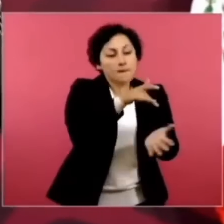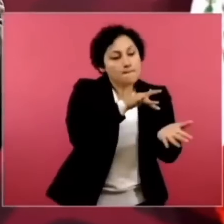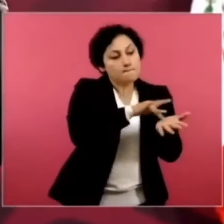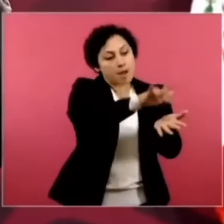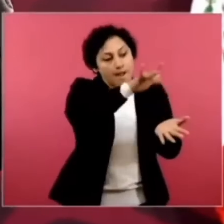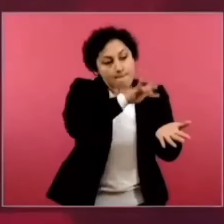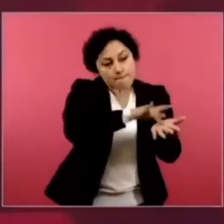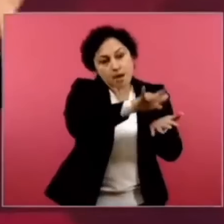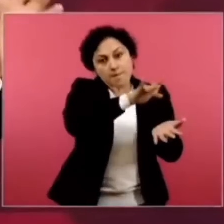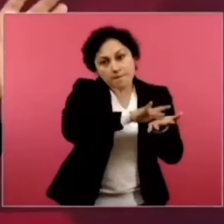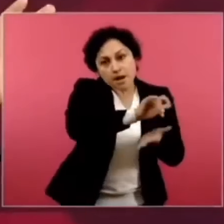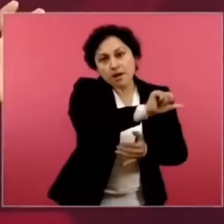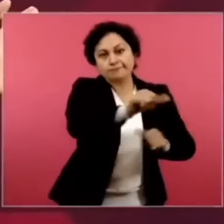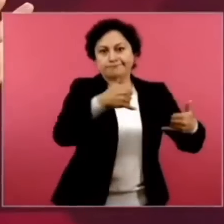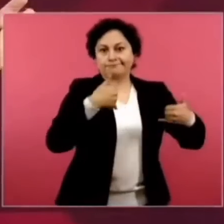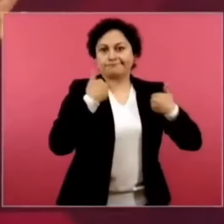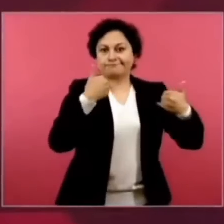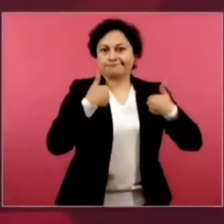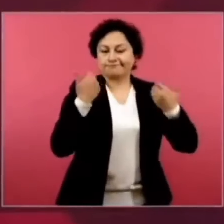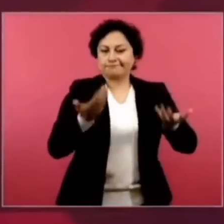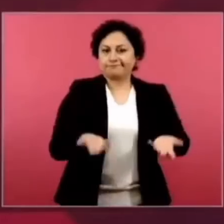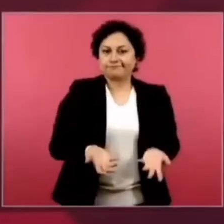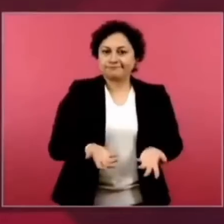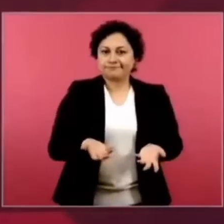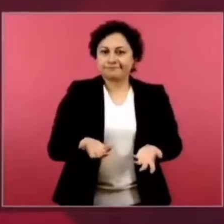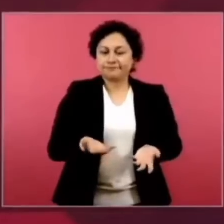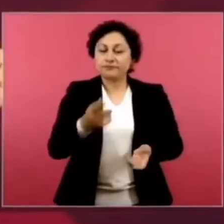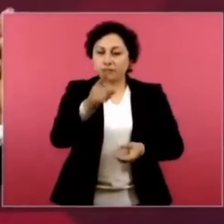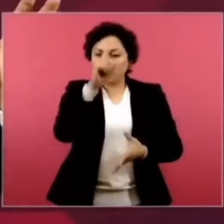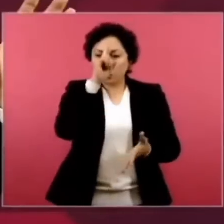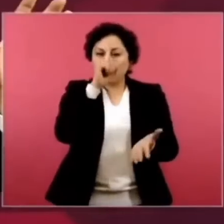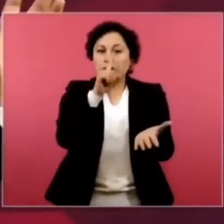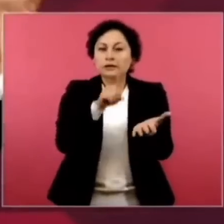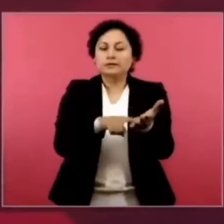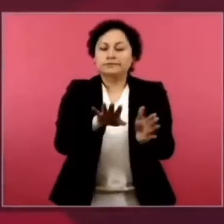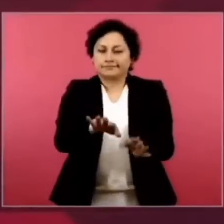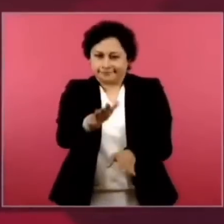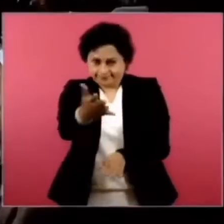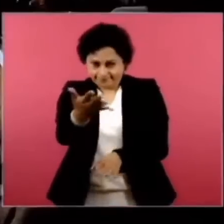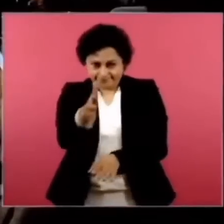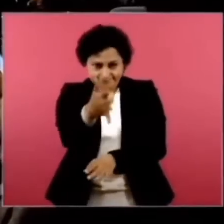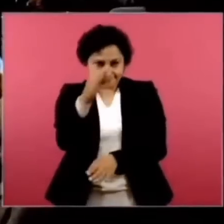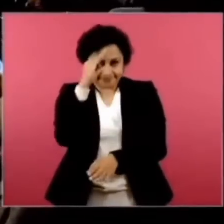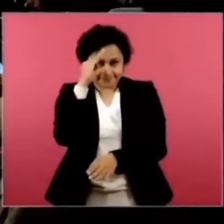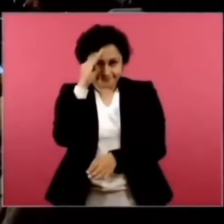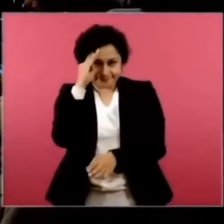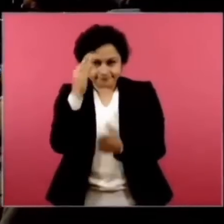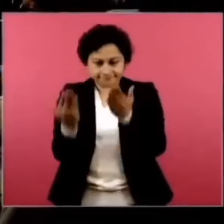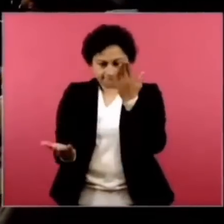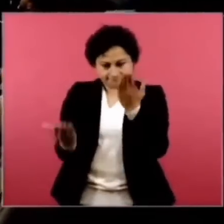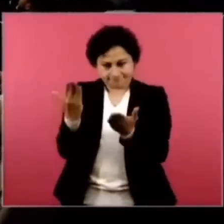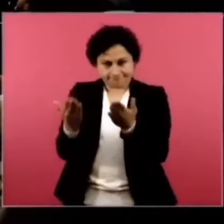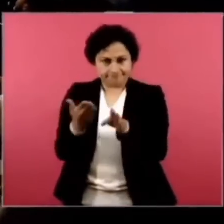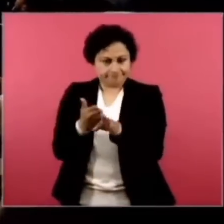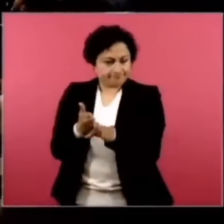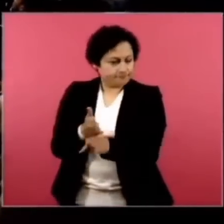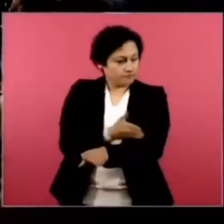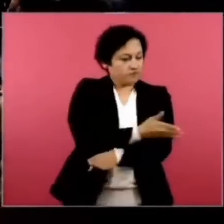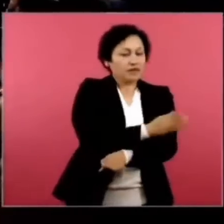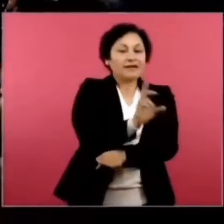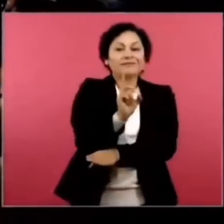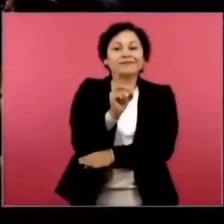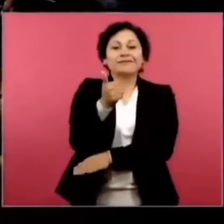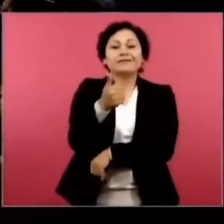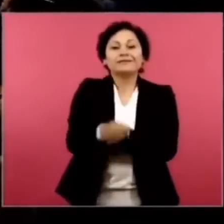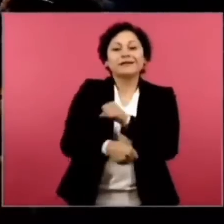Para tener una idea, en todo el periodo neoliberal, en 36 años, porque hicimos la